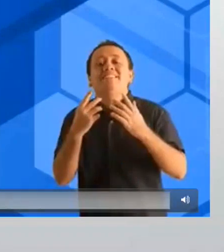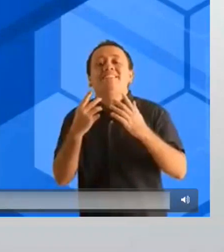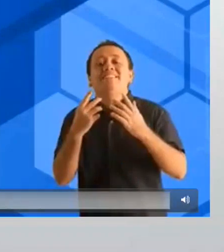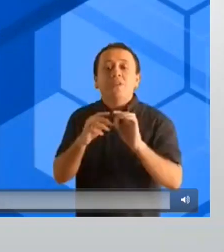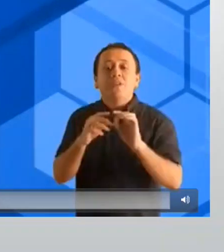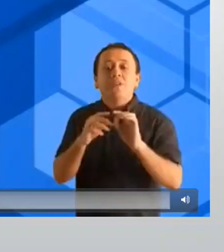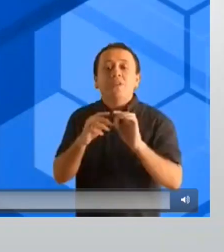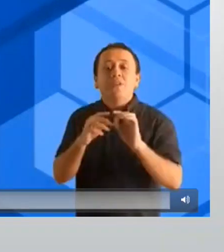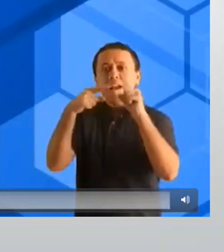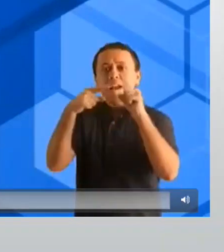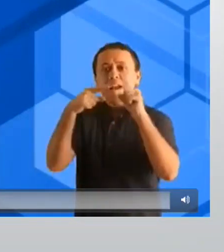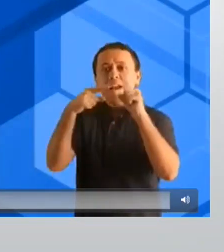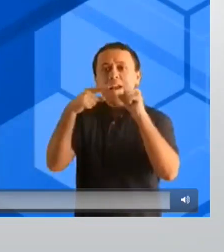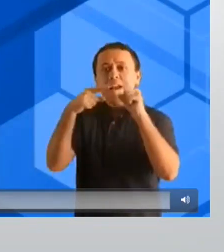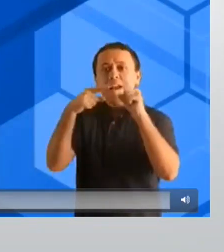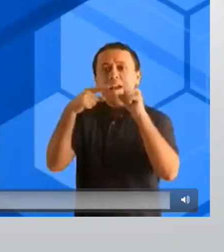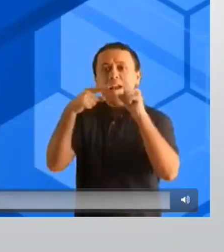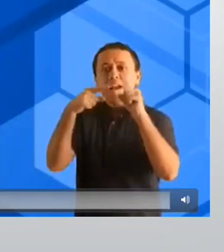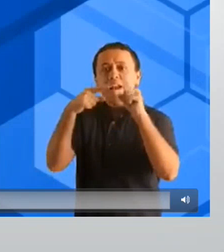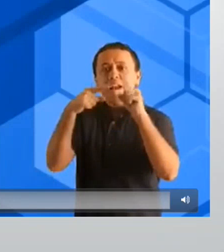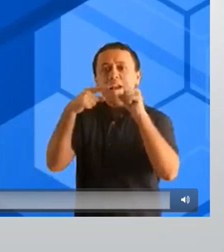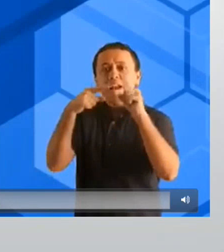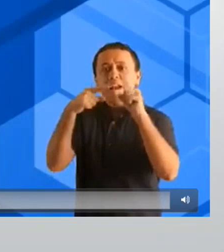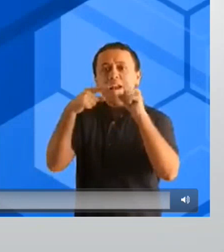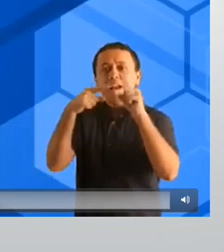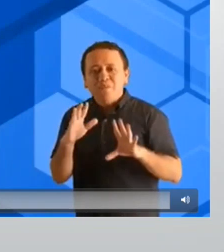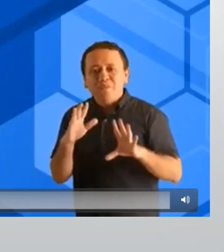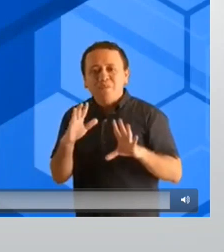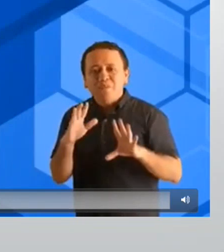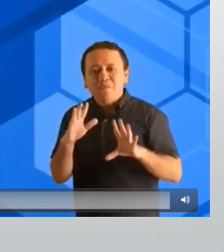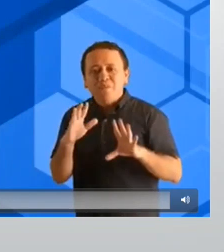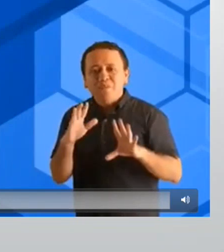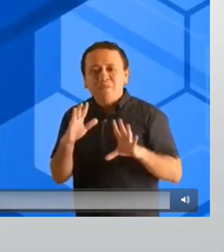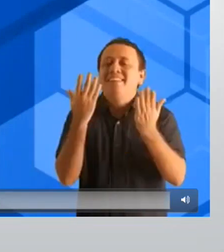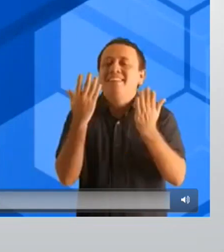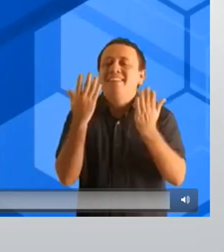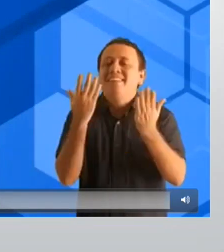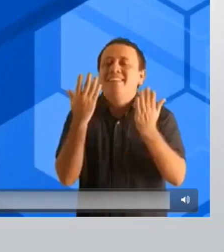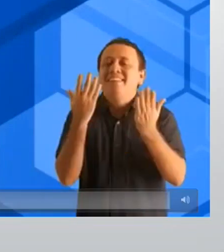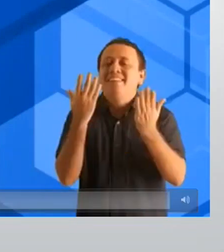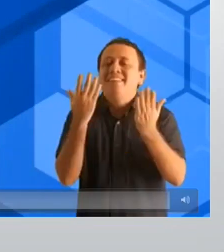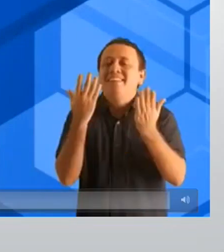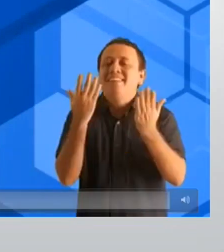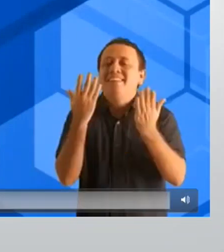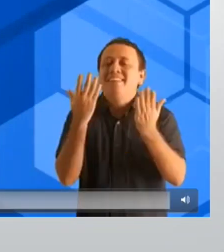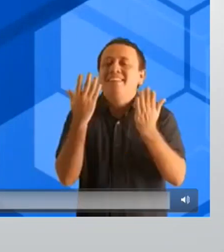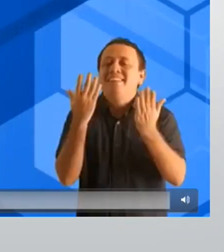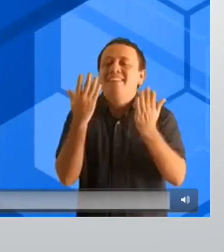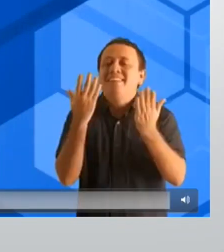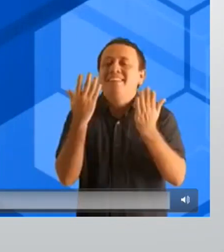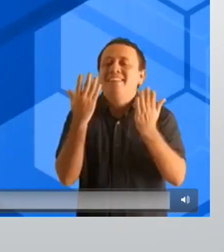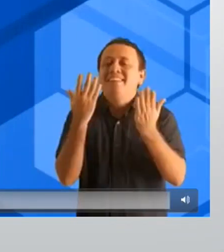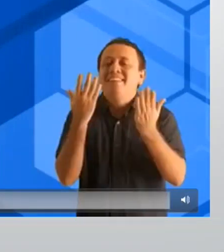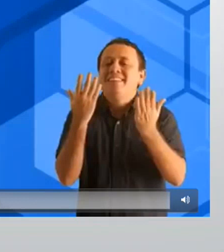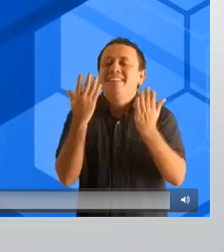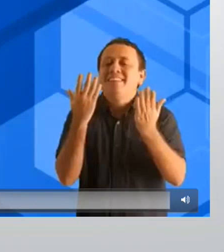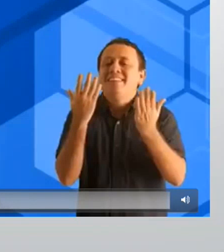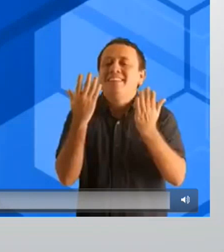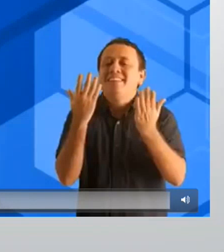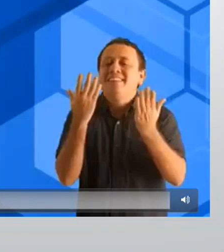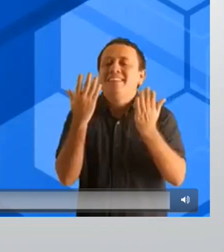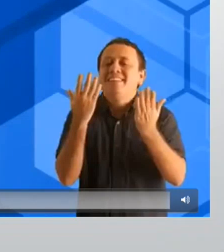Mire, aquí está diciéndonos cuáles son las unidades. Los micrófonos, por favor, uno está por ahí abiertito. Entonces, sigamos